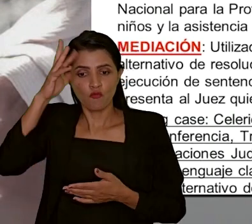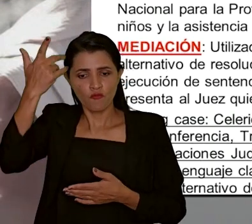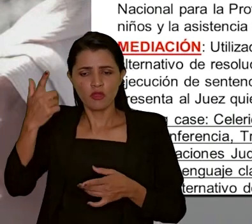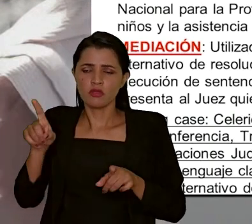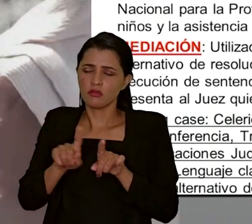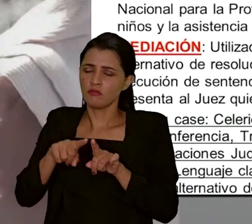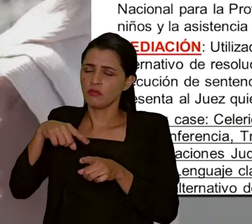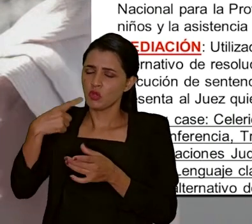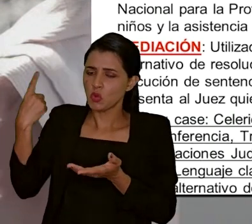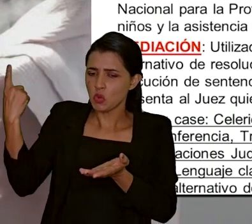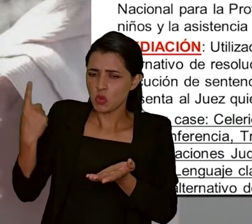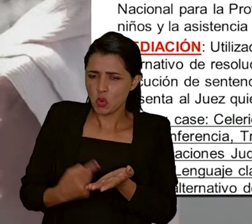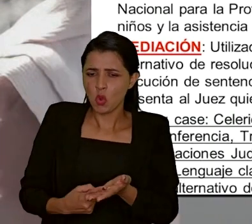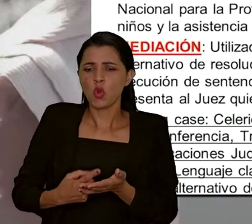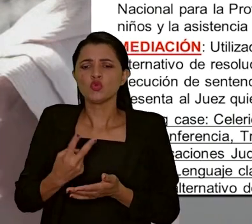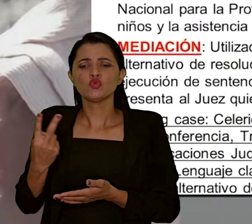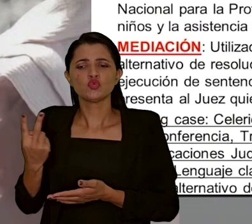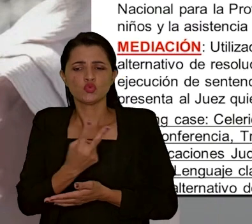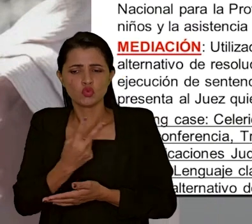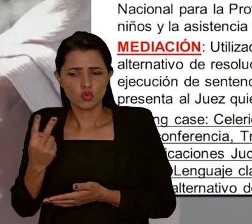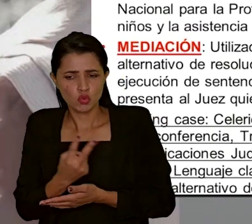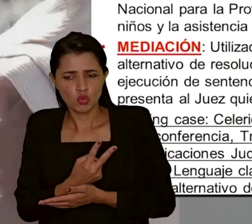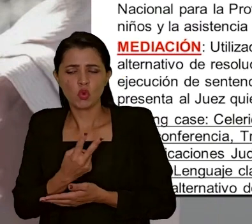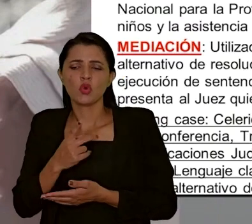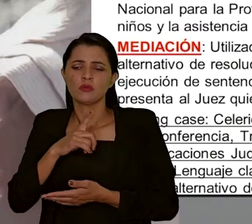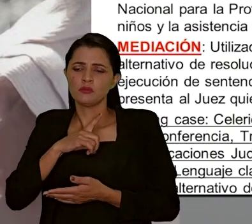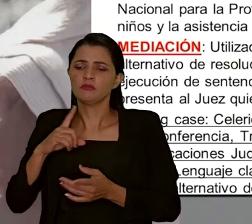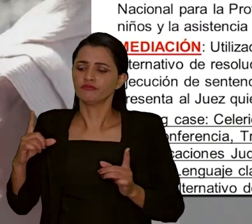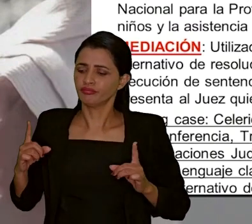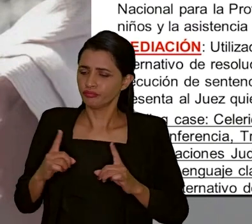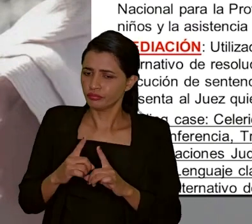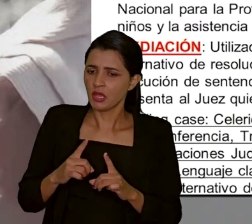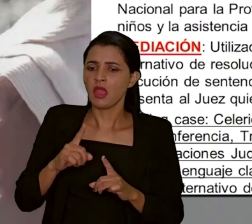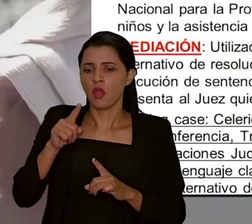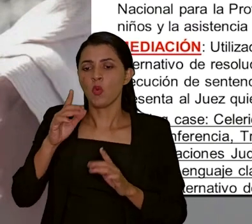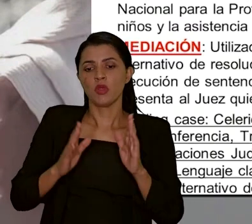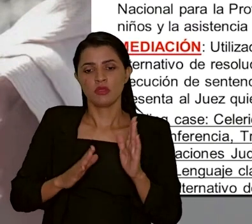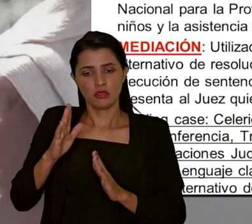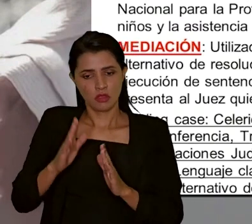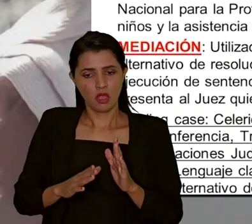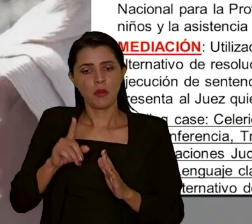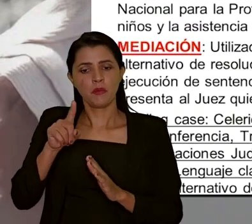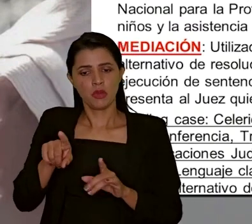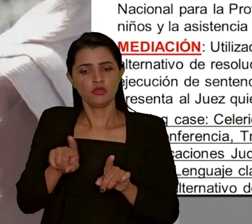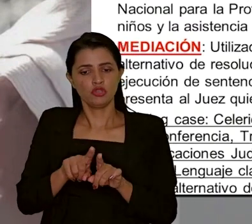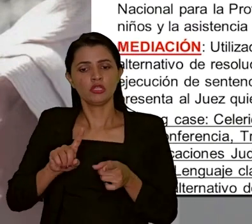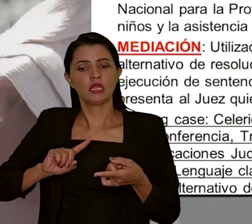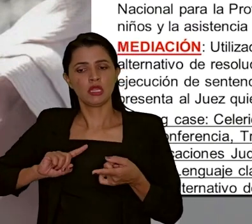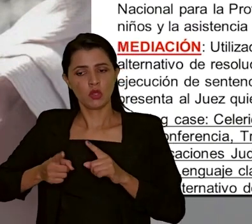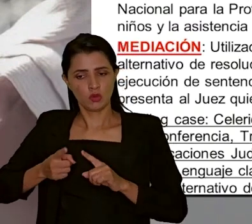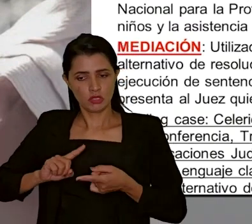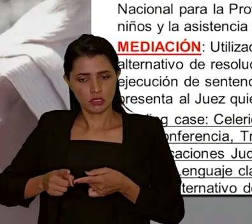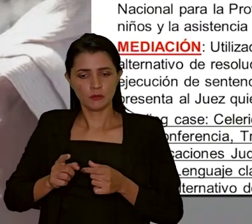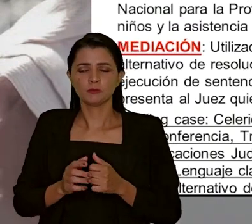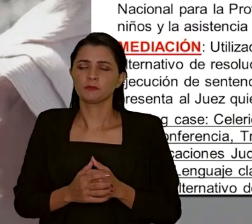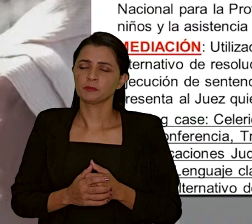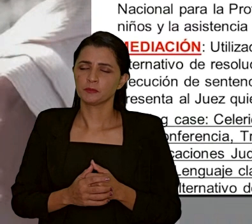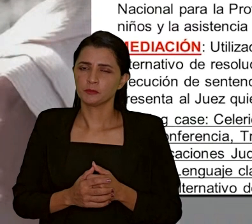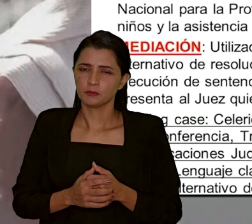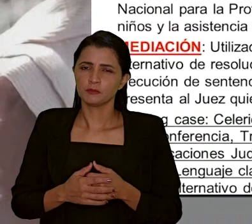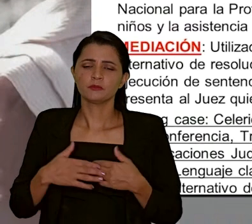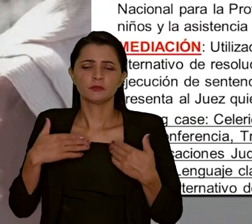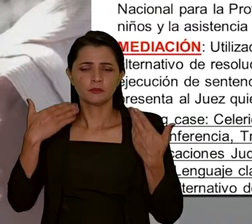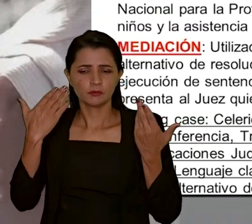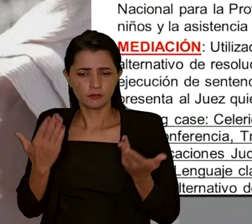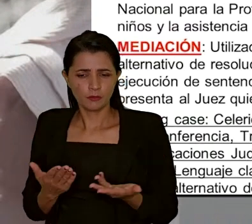partes se logra en la etapa de mediación. Este acuerdo es el que